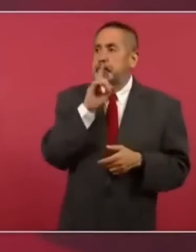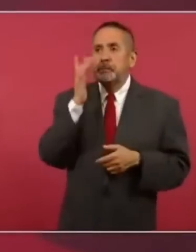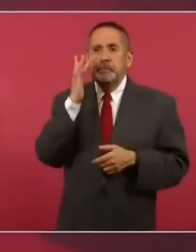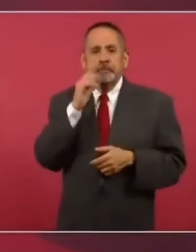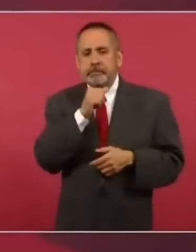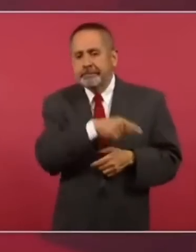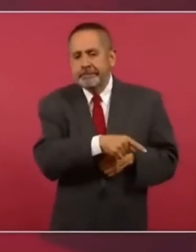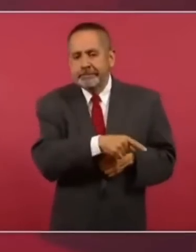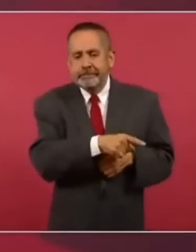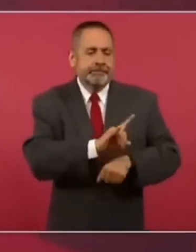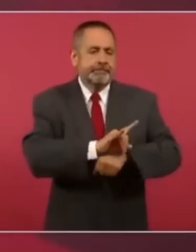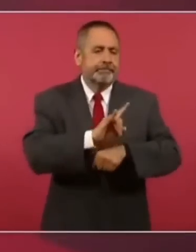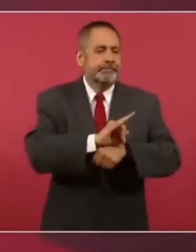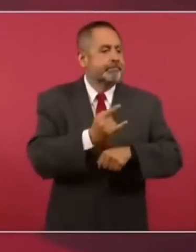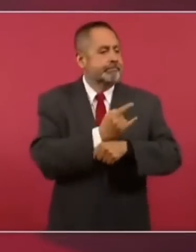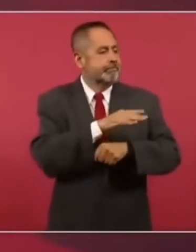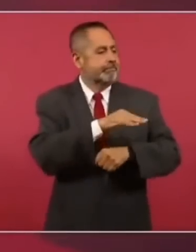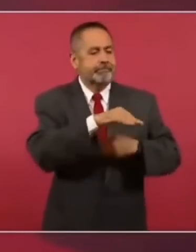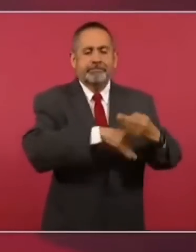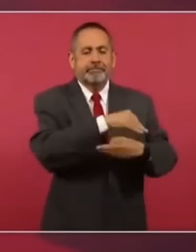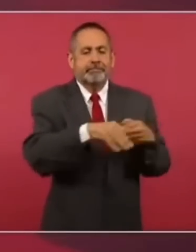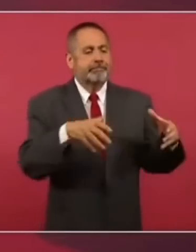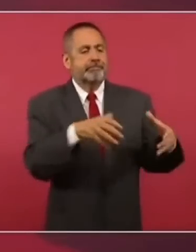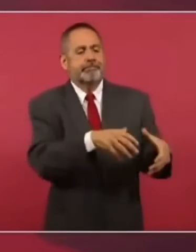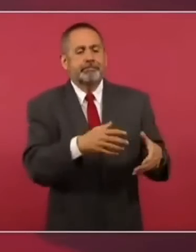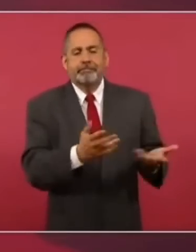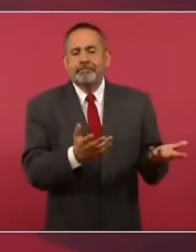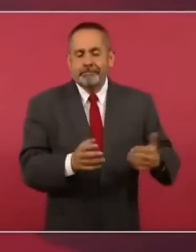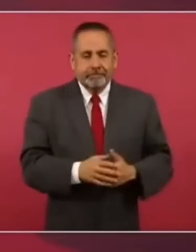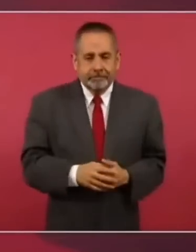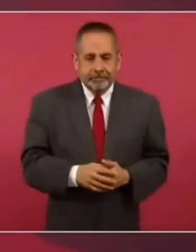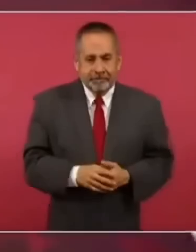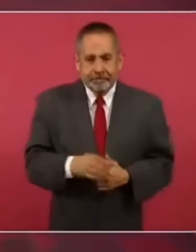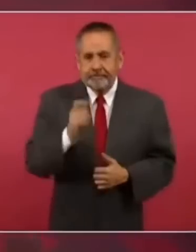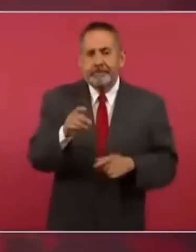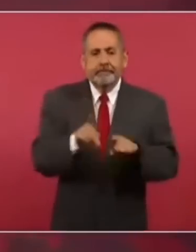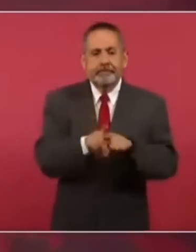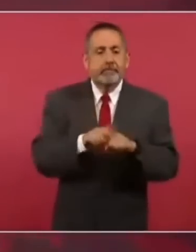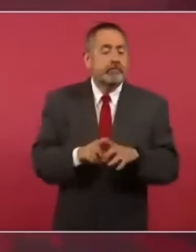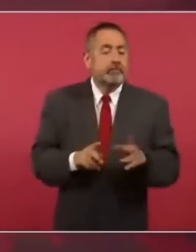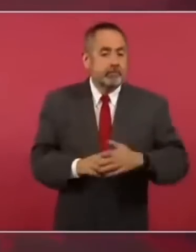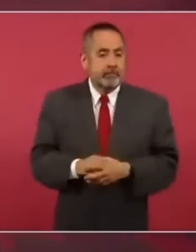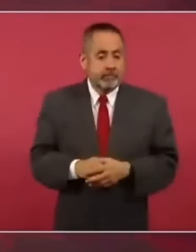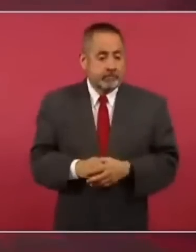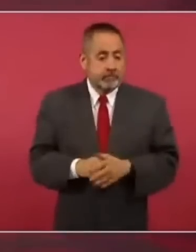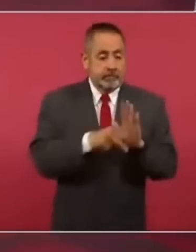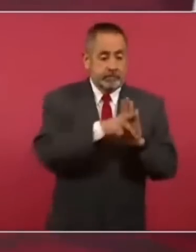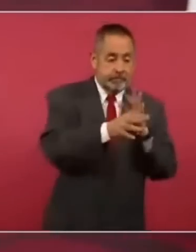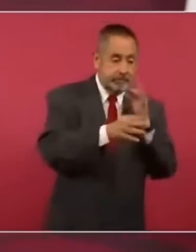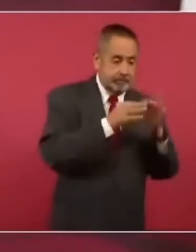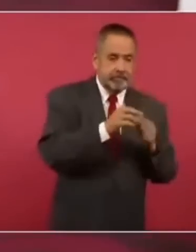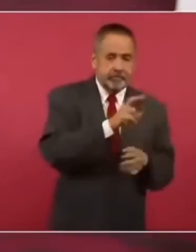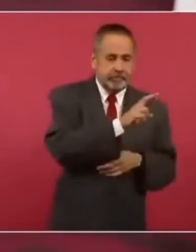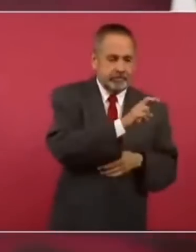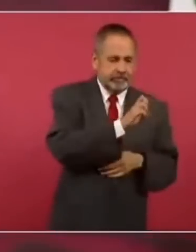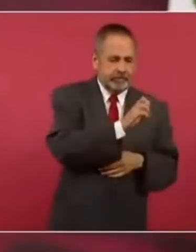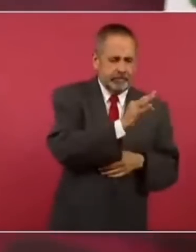de toda esta farsa, ¿no? Al grado de que se peleaba el Reforma, allá